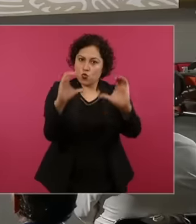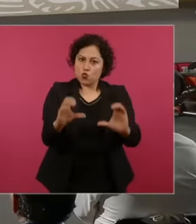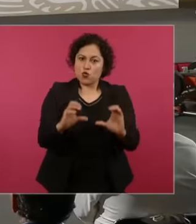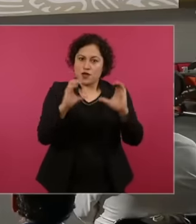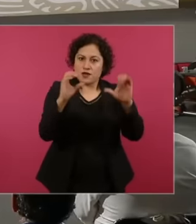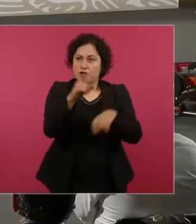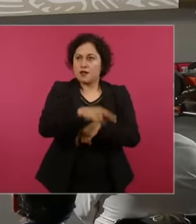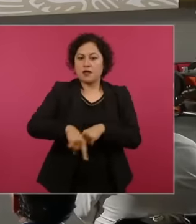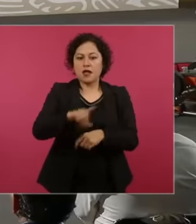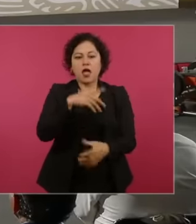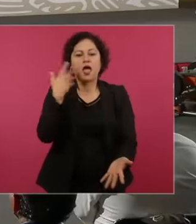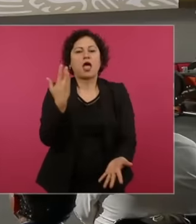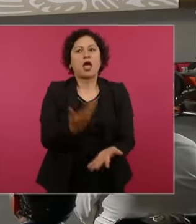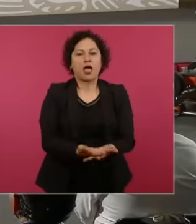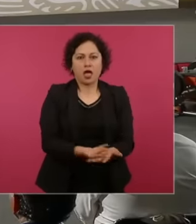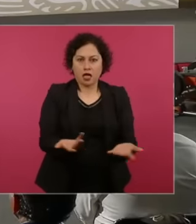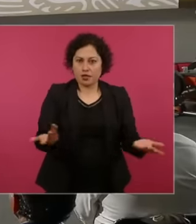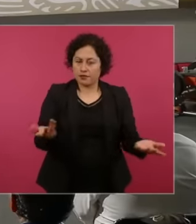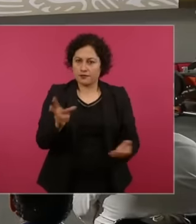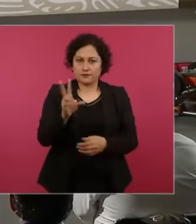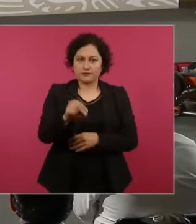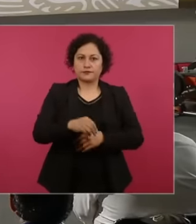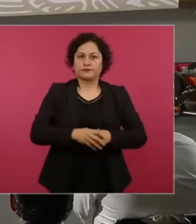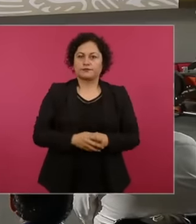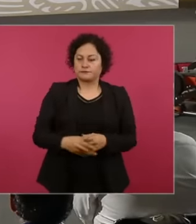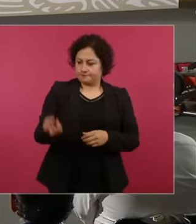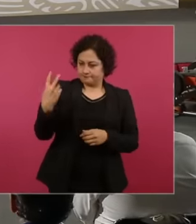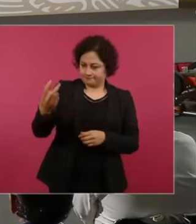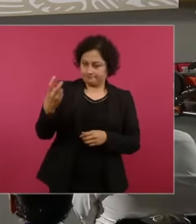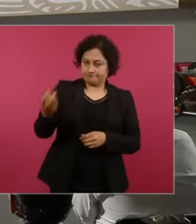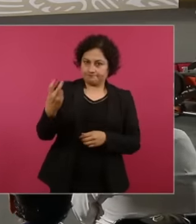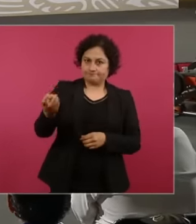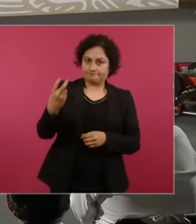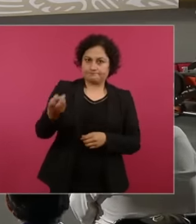Piden dinero. Sí. Una campaña. Eso, eso. La